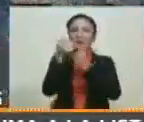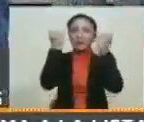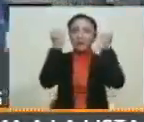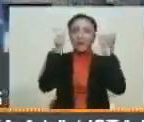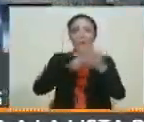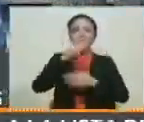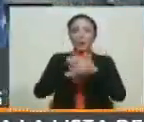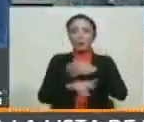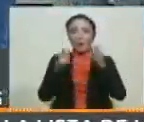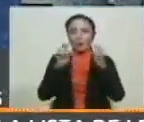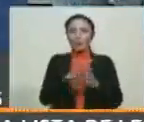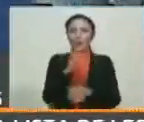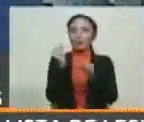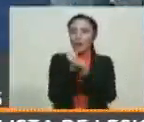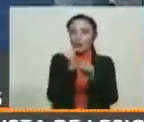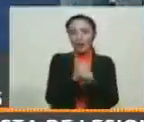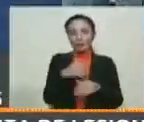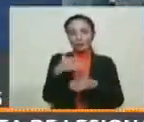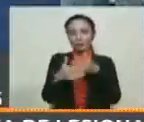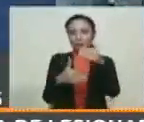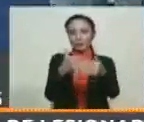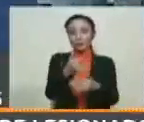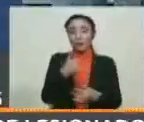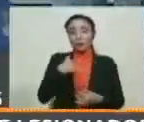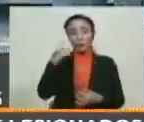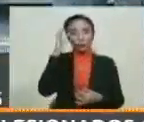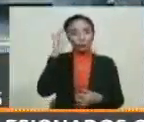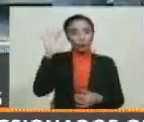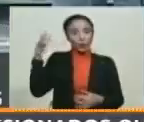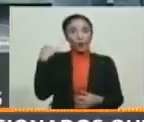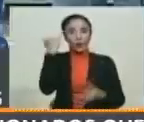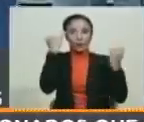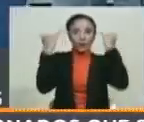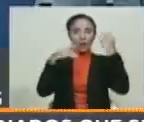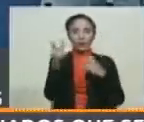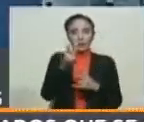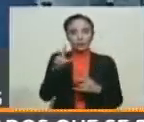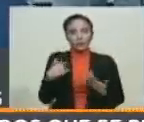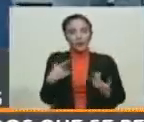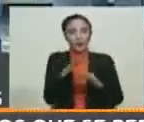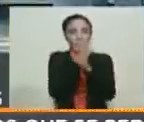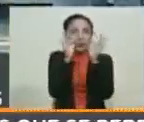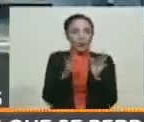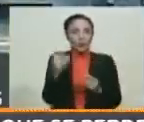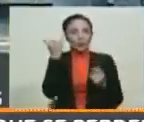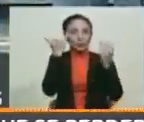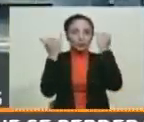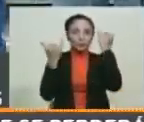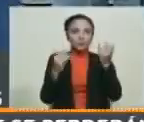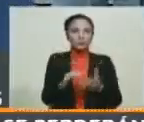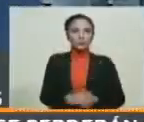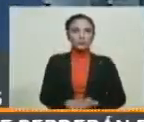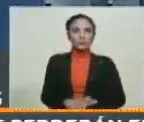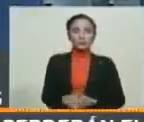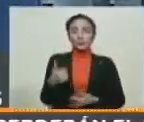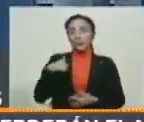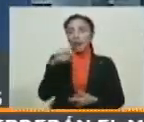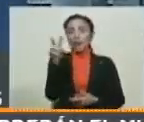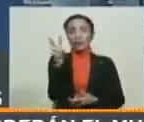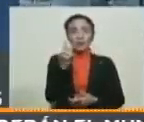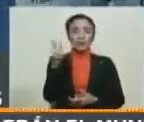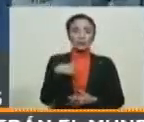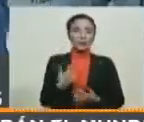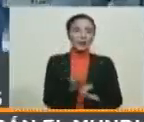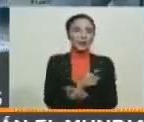para el trabajo yo sueño a venezuela yo veo a venezuela como una venezuela